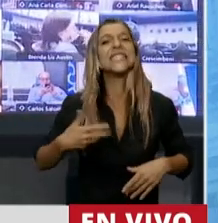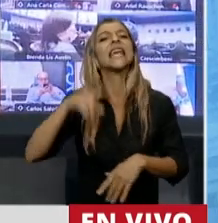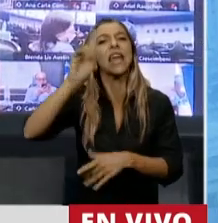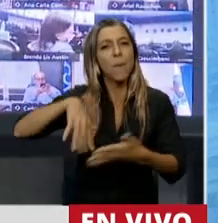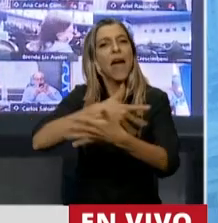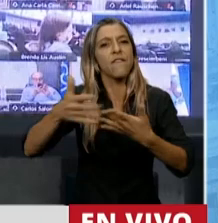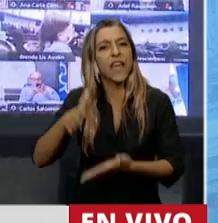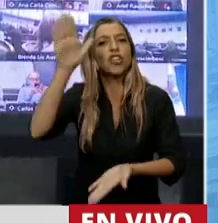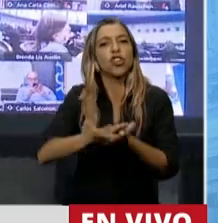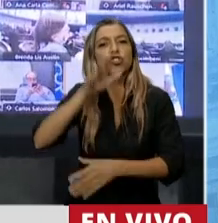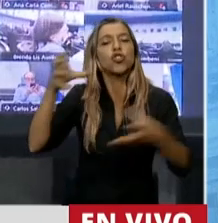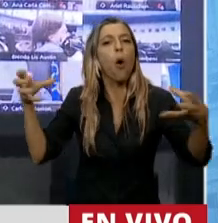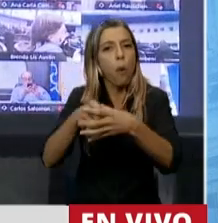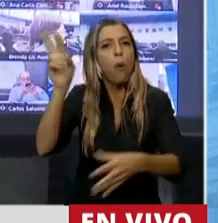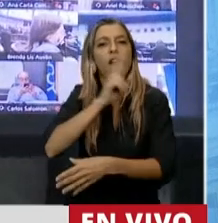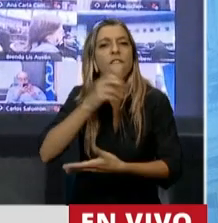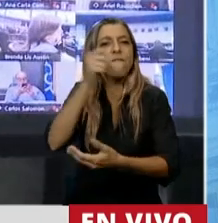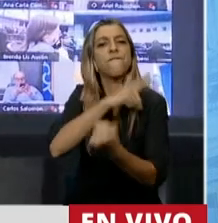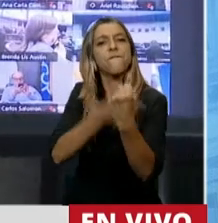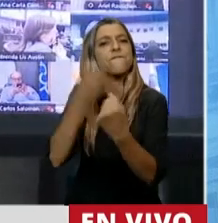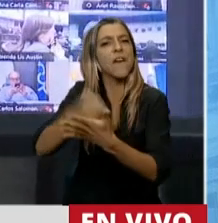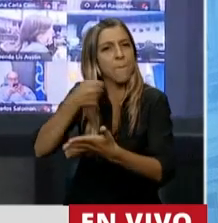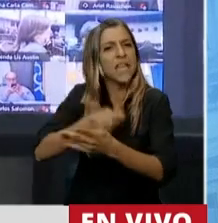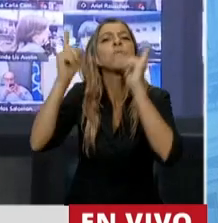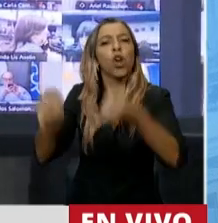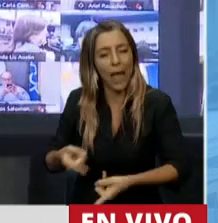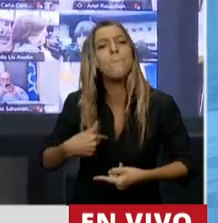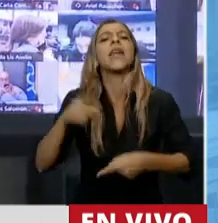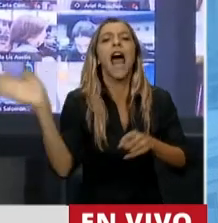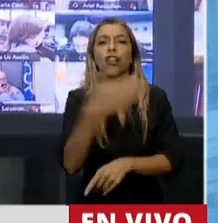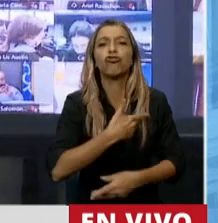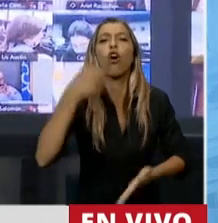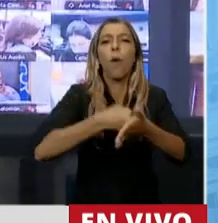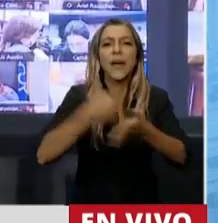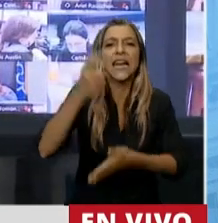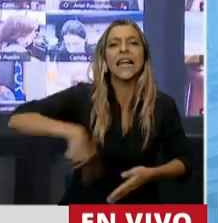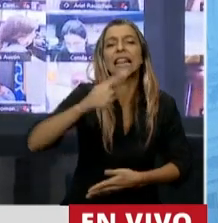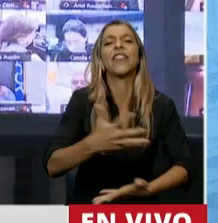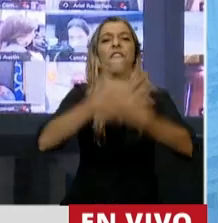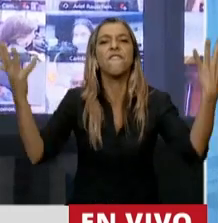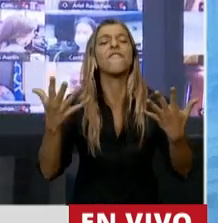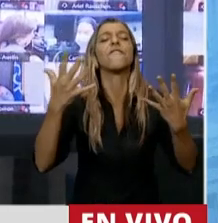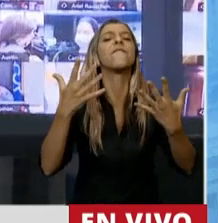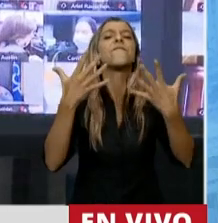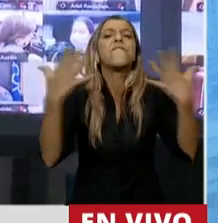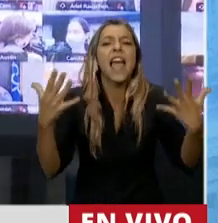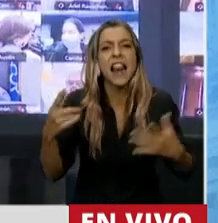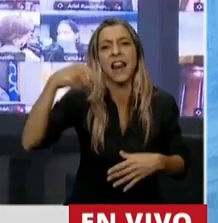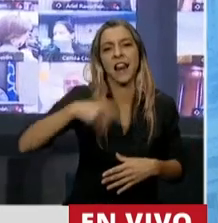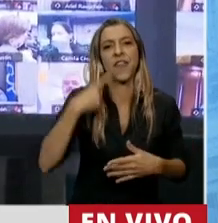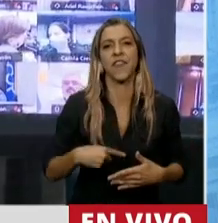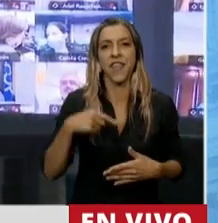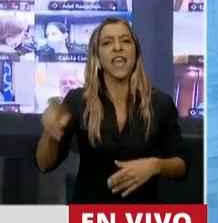Presidente, compañeros, compañeras, a toda la militancia, feliz día. El fuego va a dejar de ser un negocio.